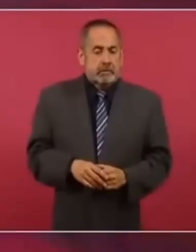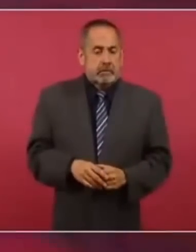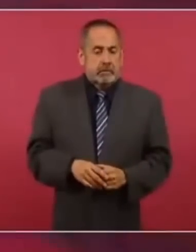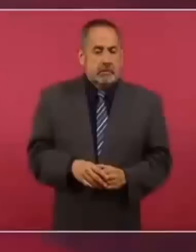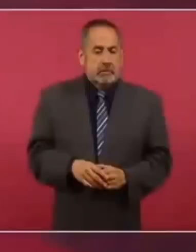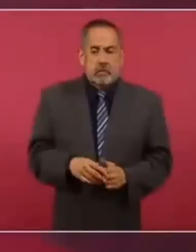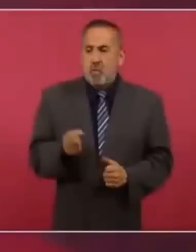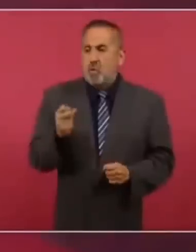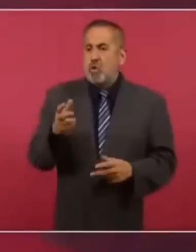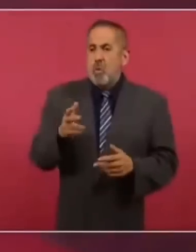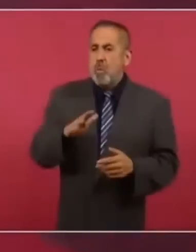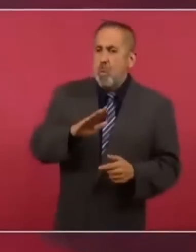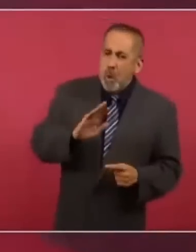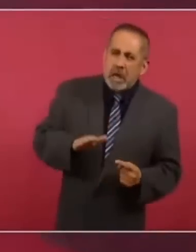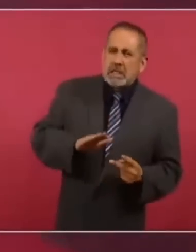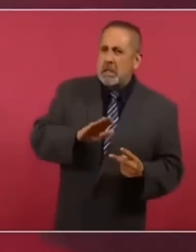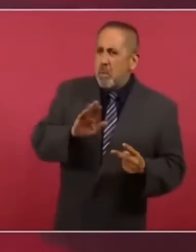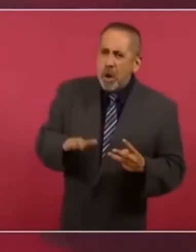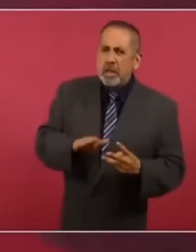muertes